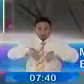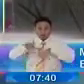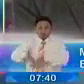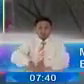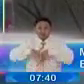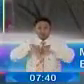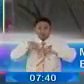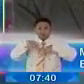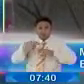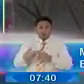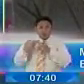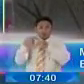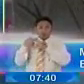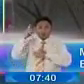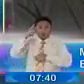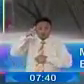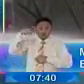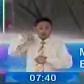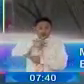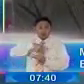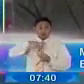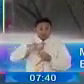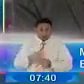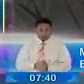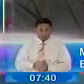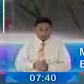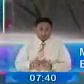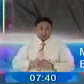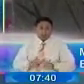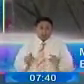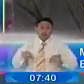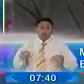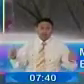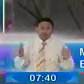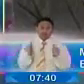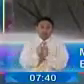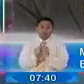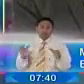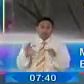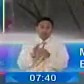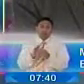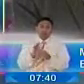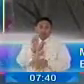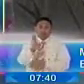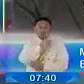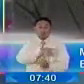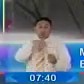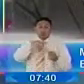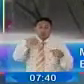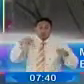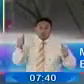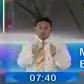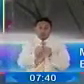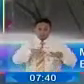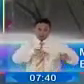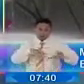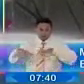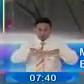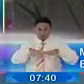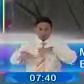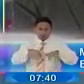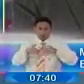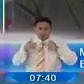de responsabilidad de la prefectura. Pero haciendo un trabajo mancomunado con el prefecto CaixaBank, trabajamos juntos, pusimos